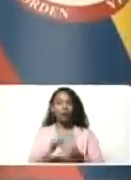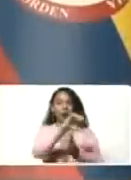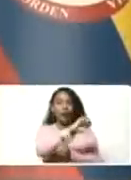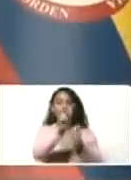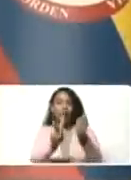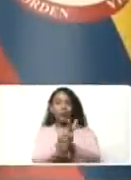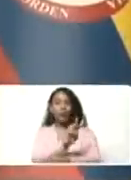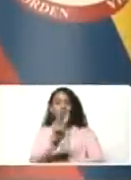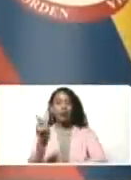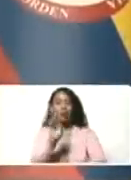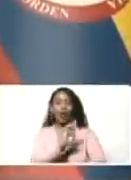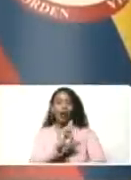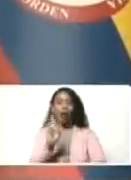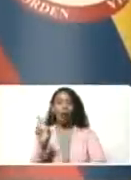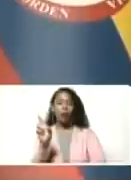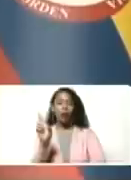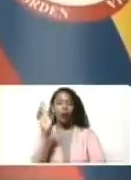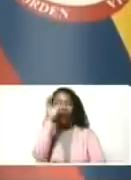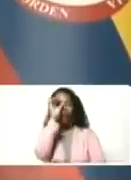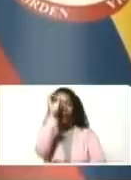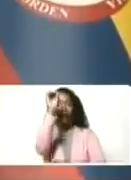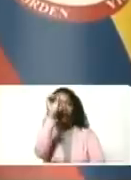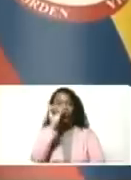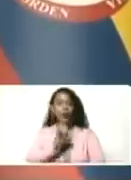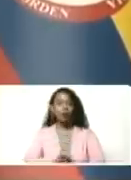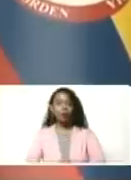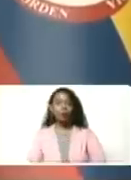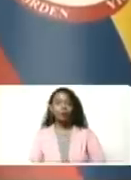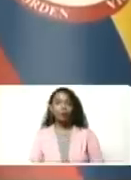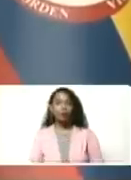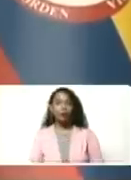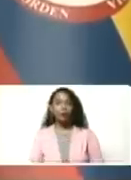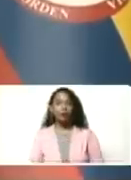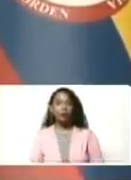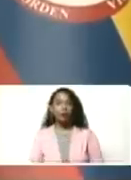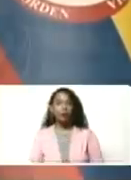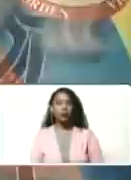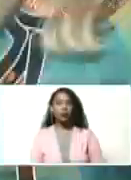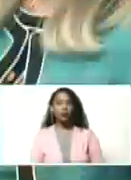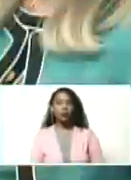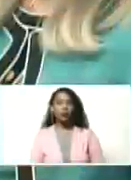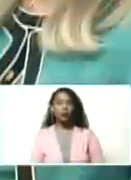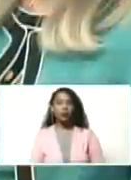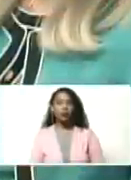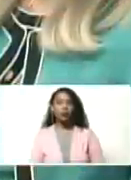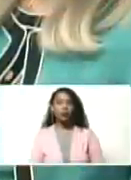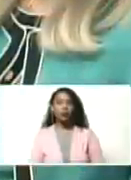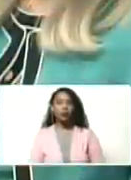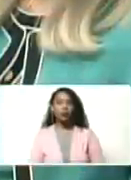vicepresidenta de la República, Delcy Rodríguez,